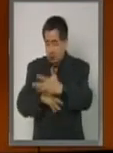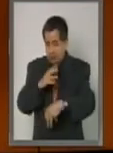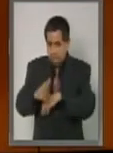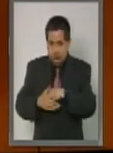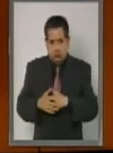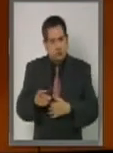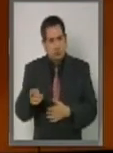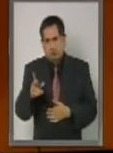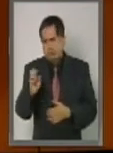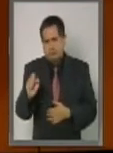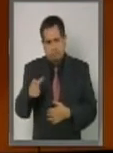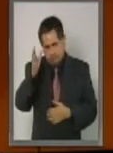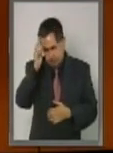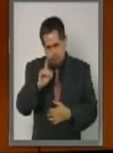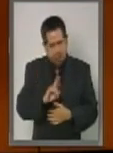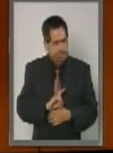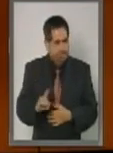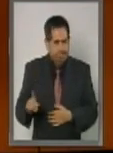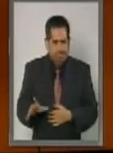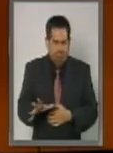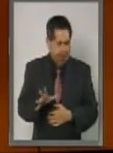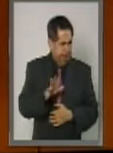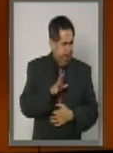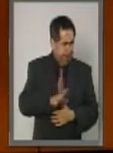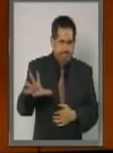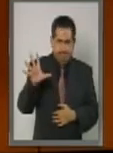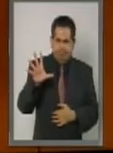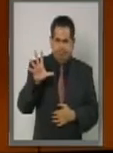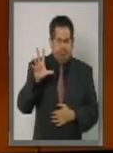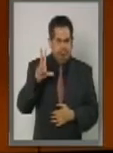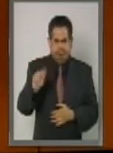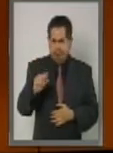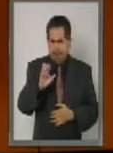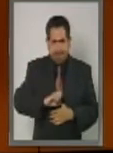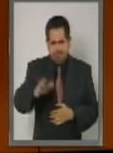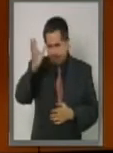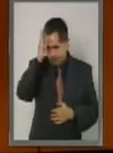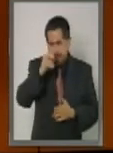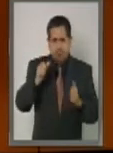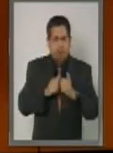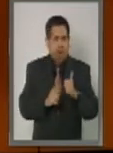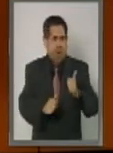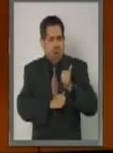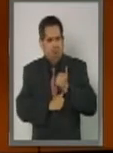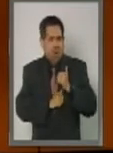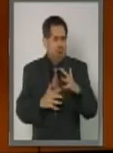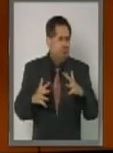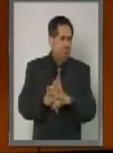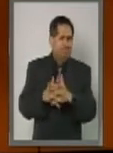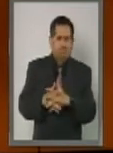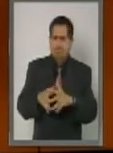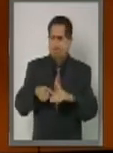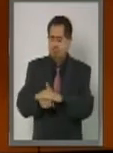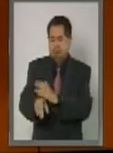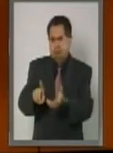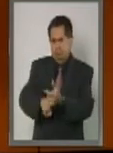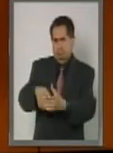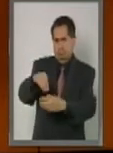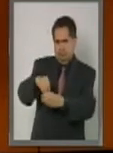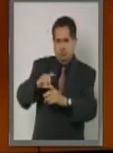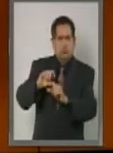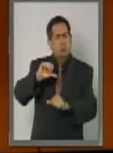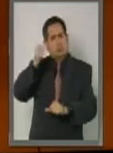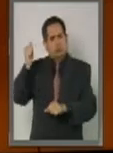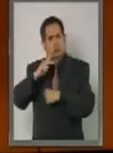venezolana. Rechazamos de manera categórica cualquier tipo de solución militar, interna o